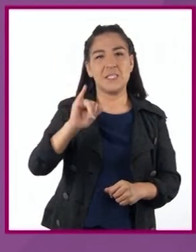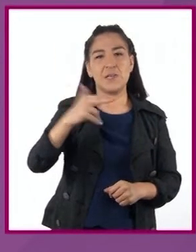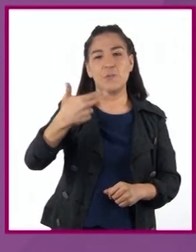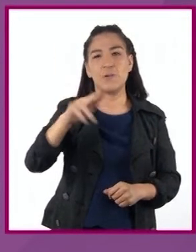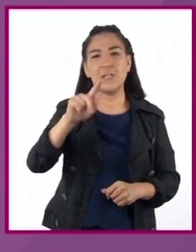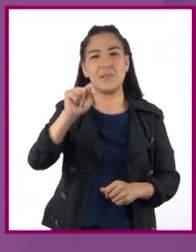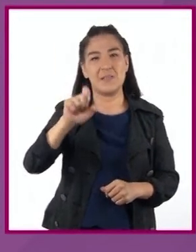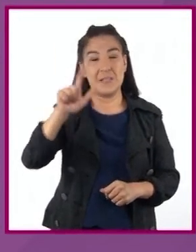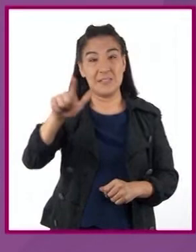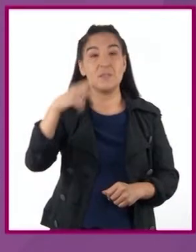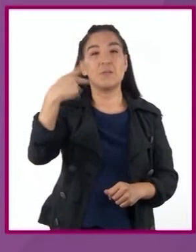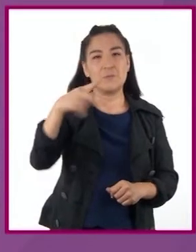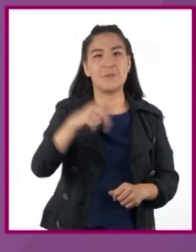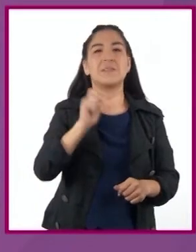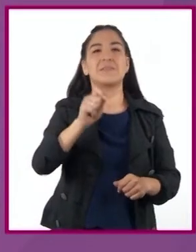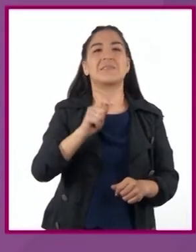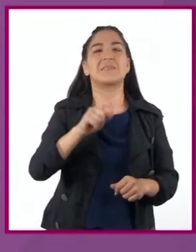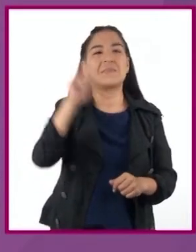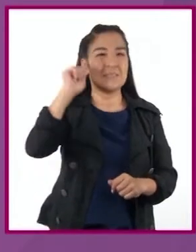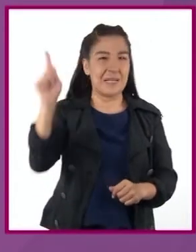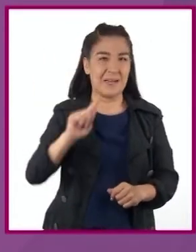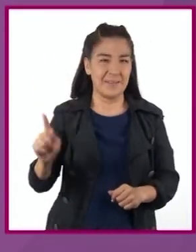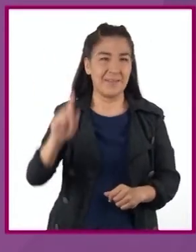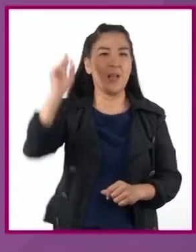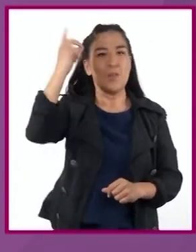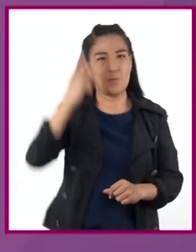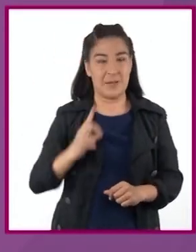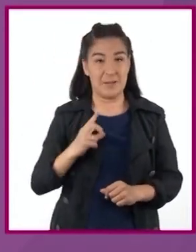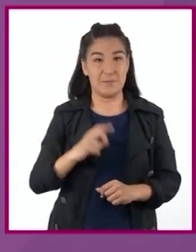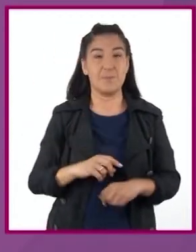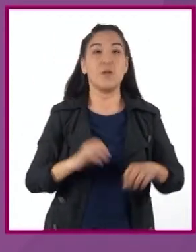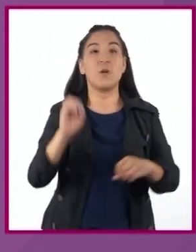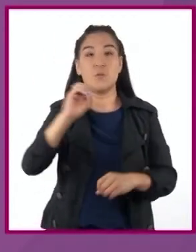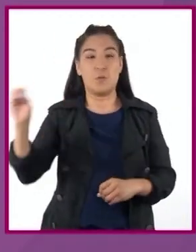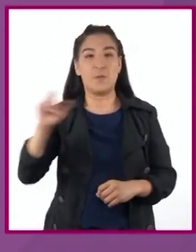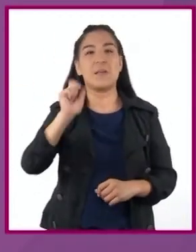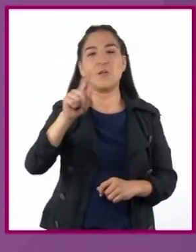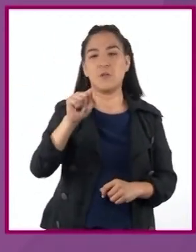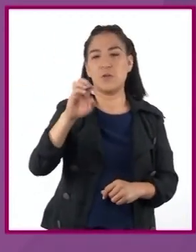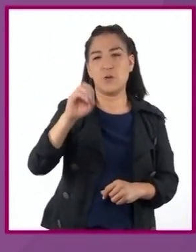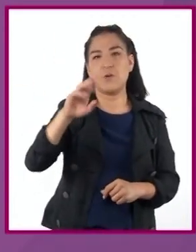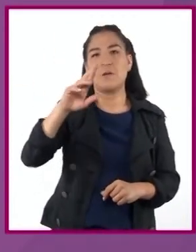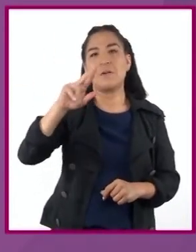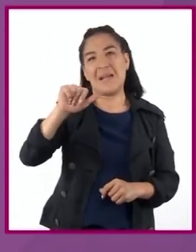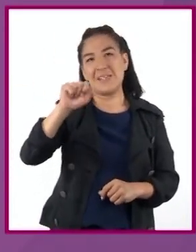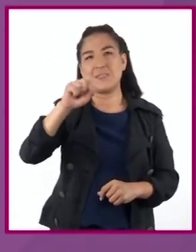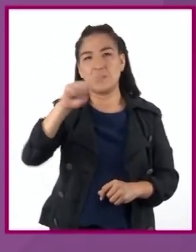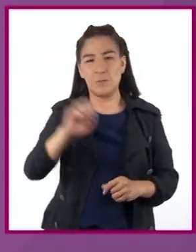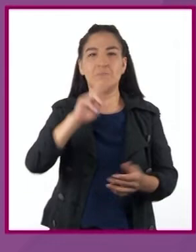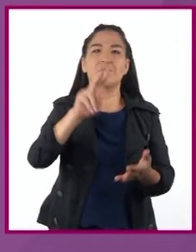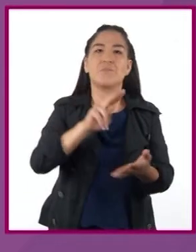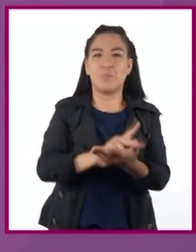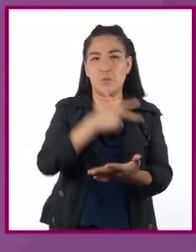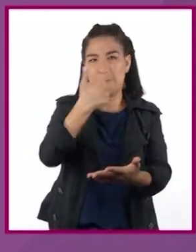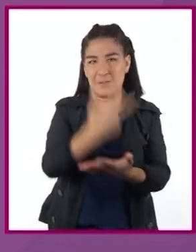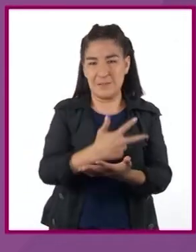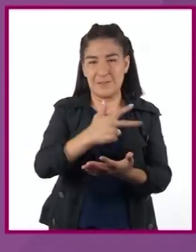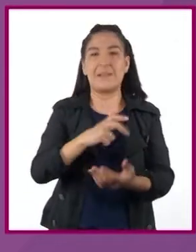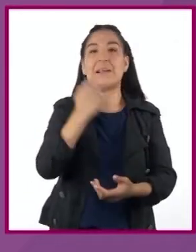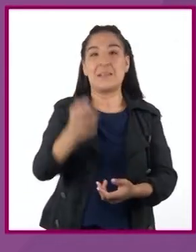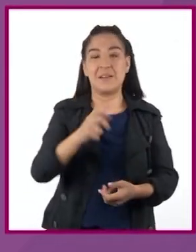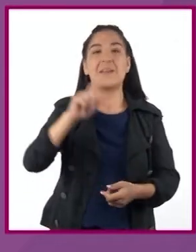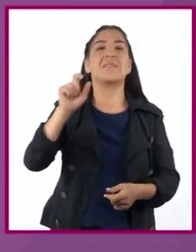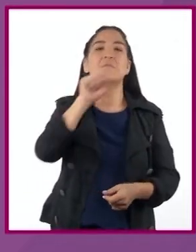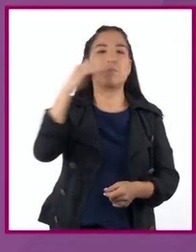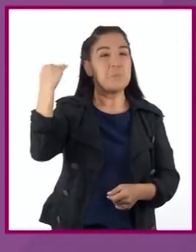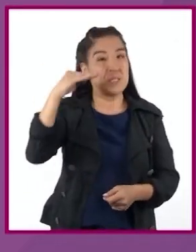zona de Zacatecas y el sur de Durango. En occidente, tarascos o purépechas se ubicaron en Michoacán, parte de